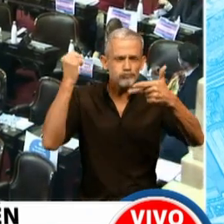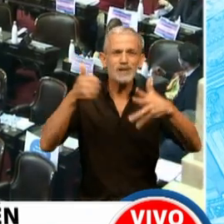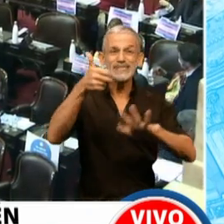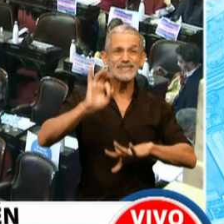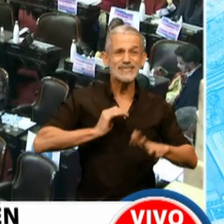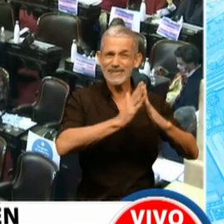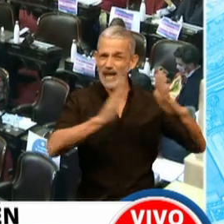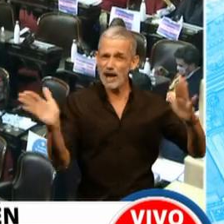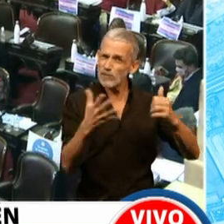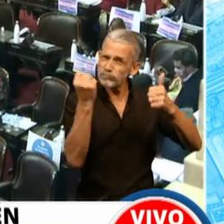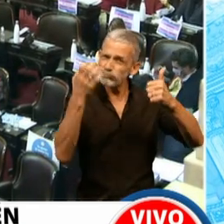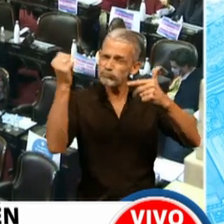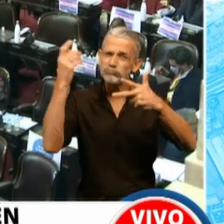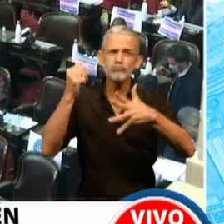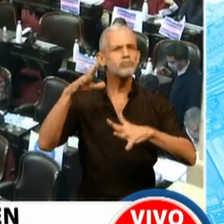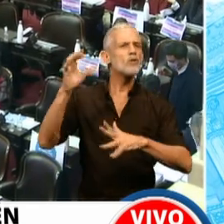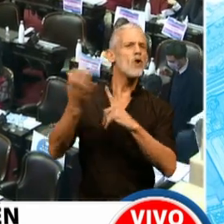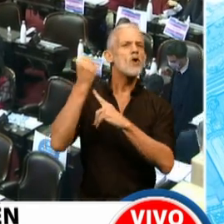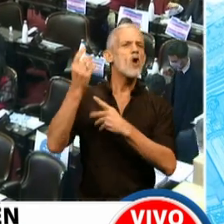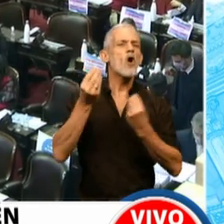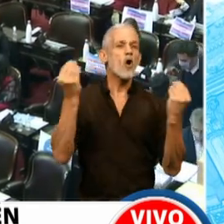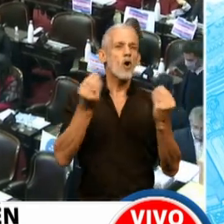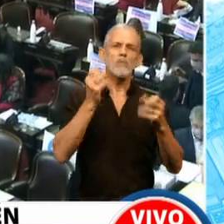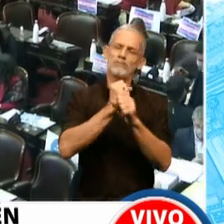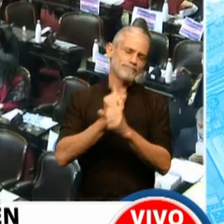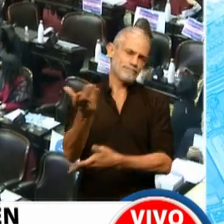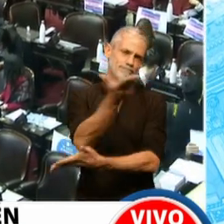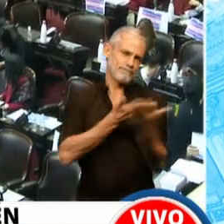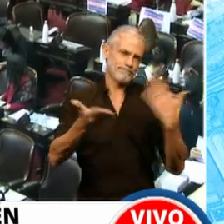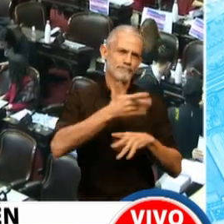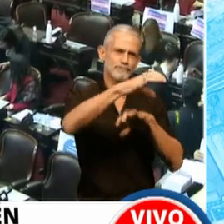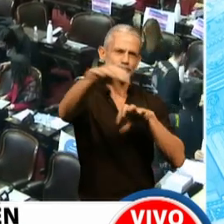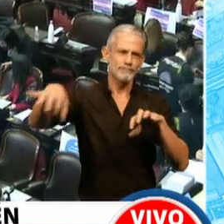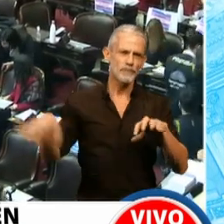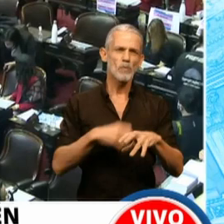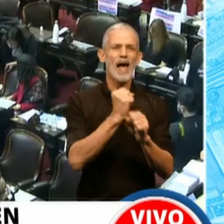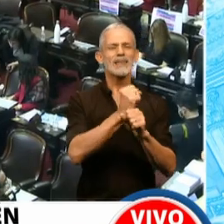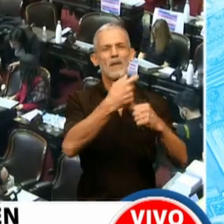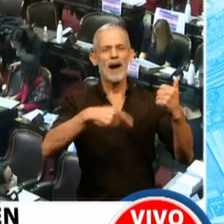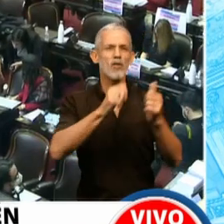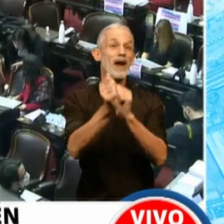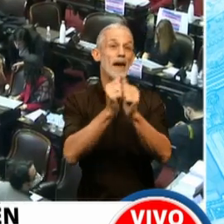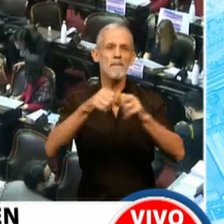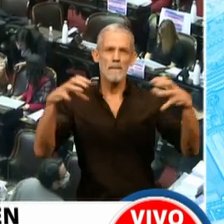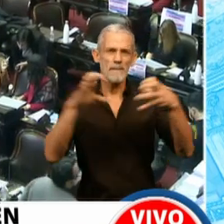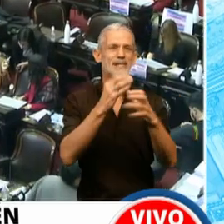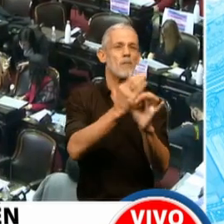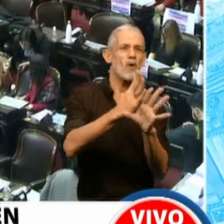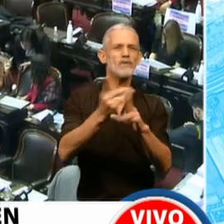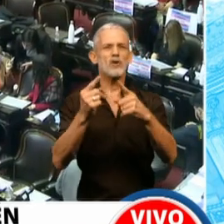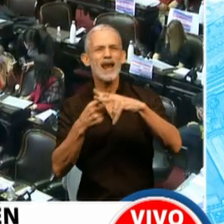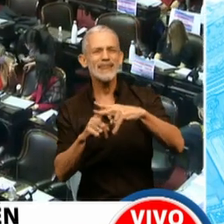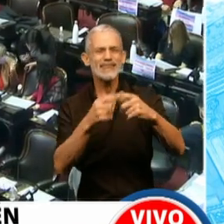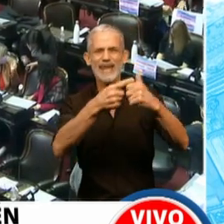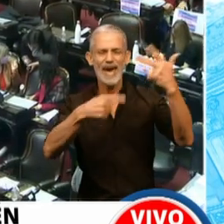60 años y gracias al trabajo de todos los sectores trabajadores y empresarios profesionales y